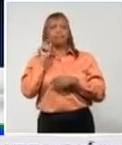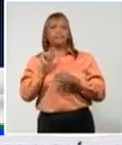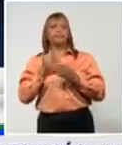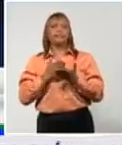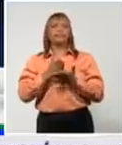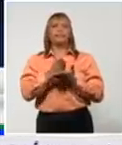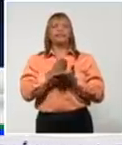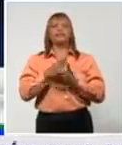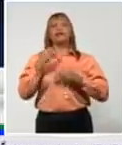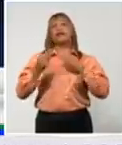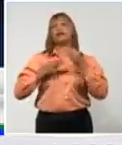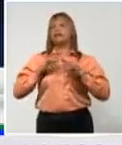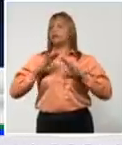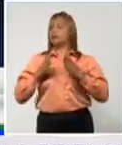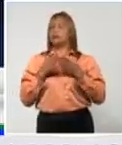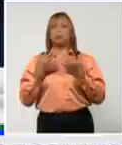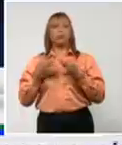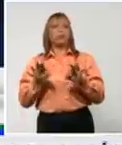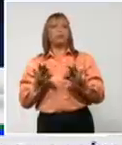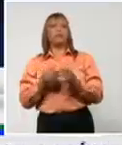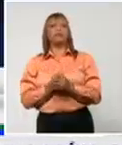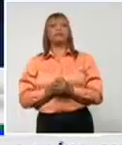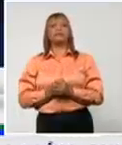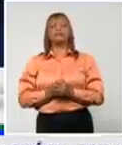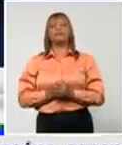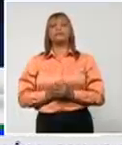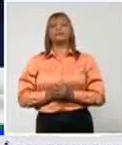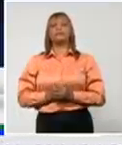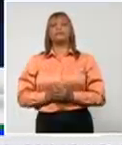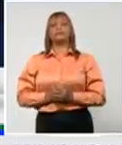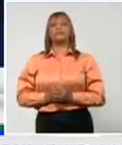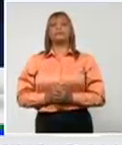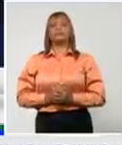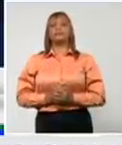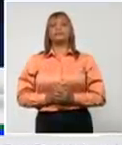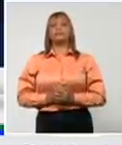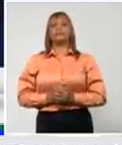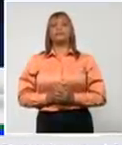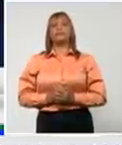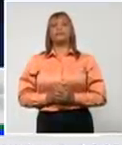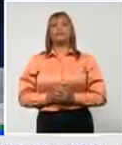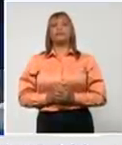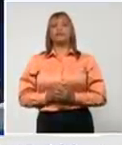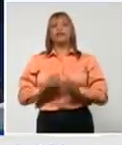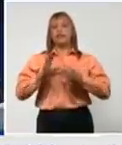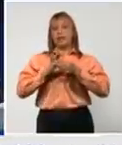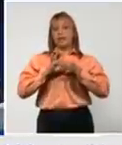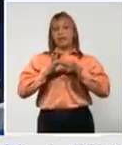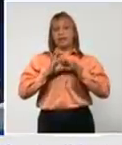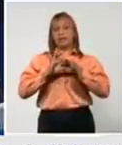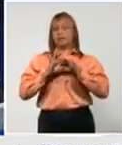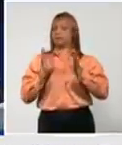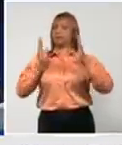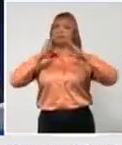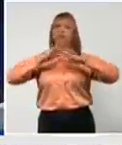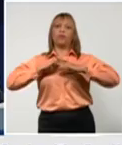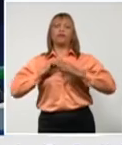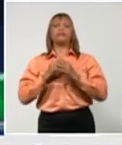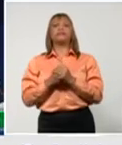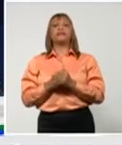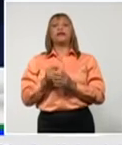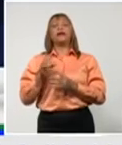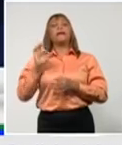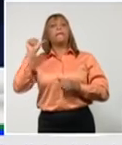las actividades normales de todas las personas. No tenemos graves hoy, no tenemos críticos desde